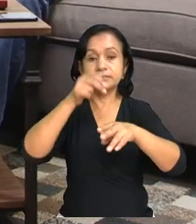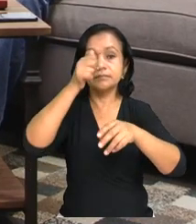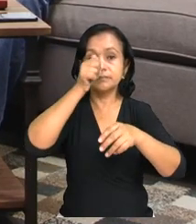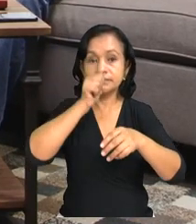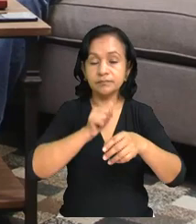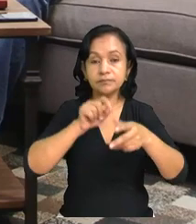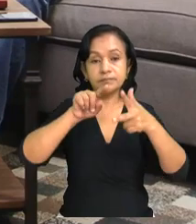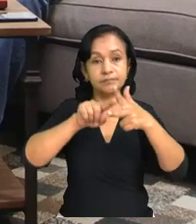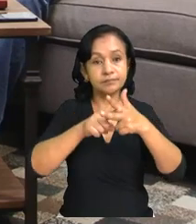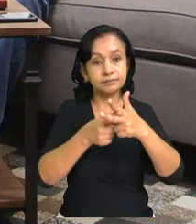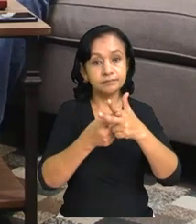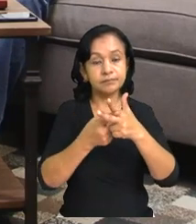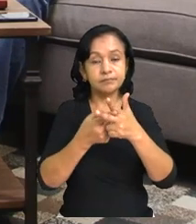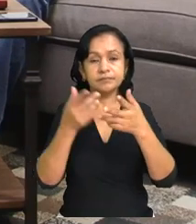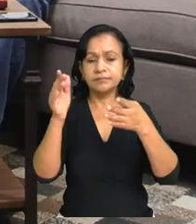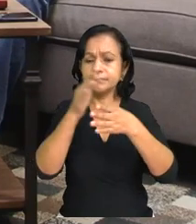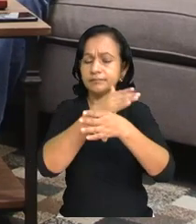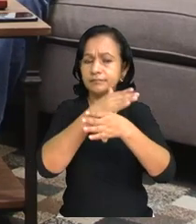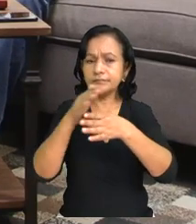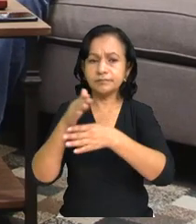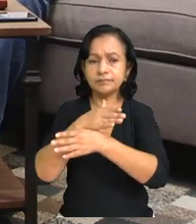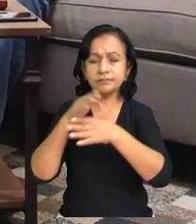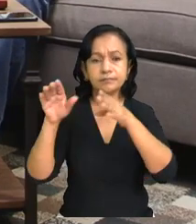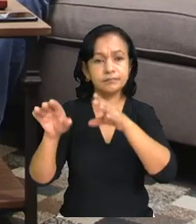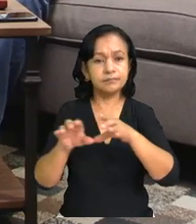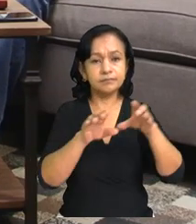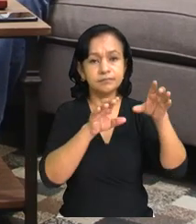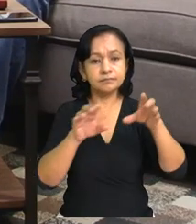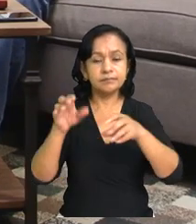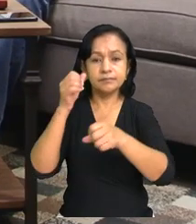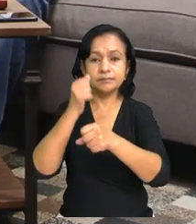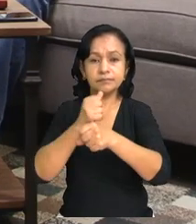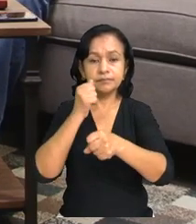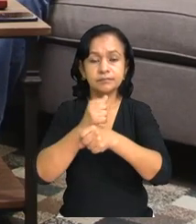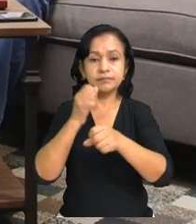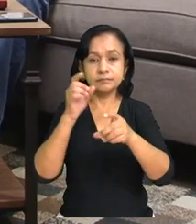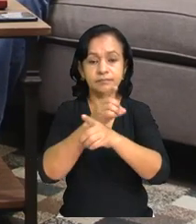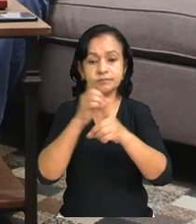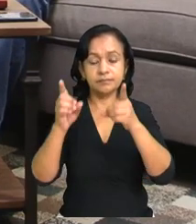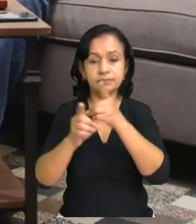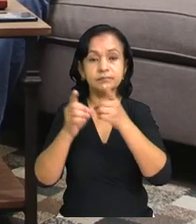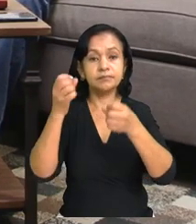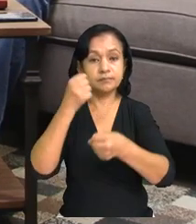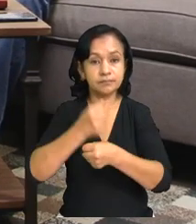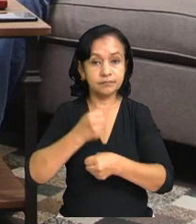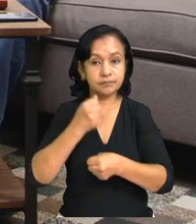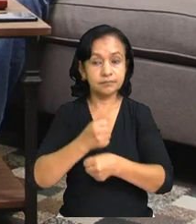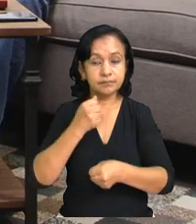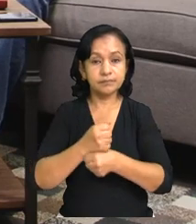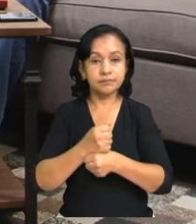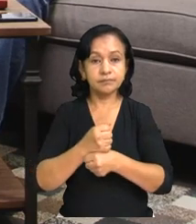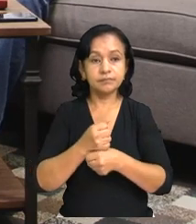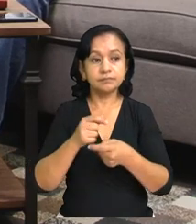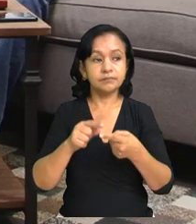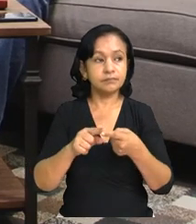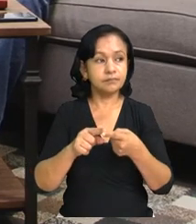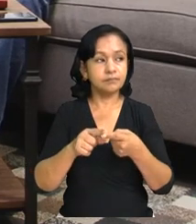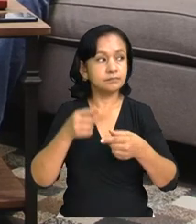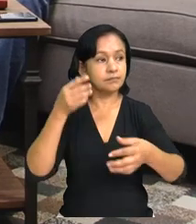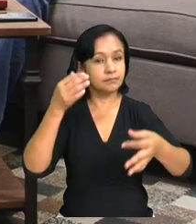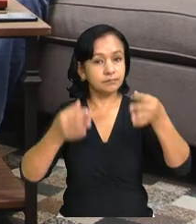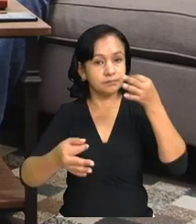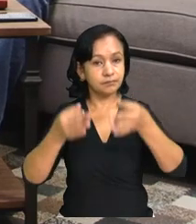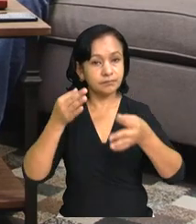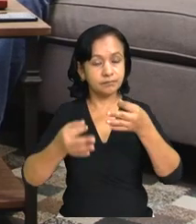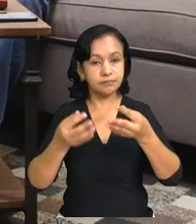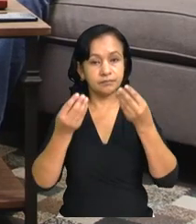partir de ahí se plantean una serie de acciones que tenemos que trabajar. Pasa por el ordenamiento jurídico, porque hay